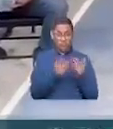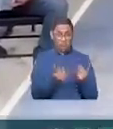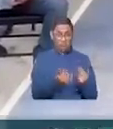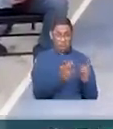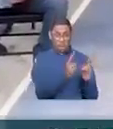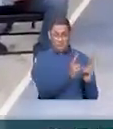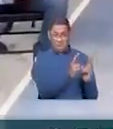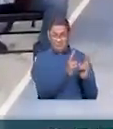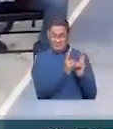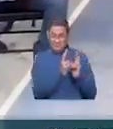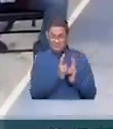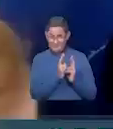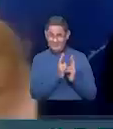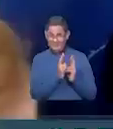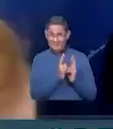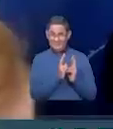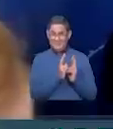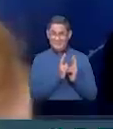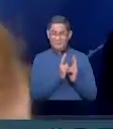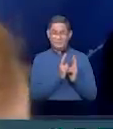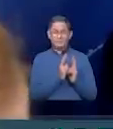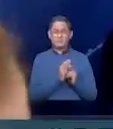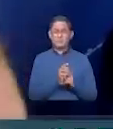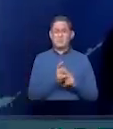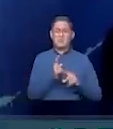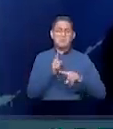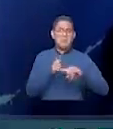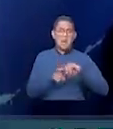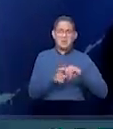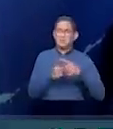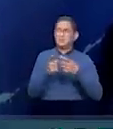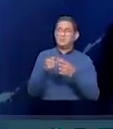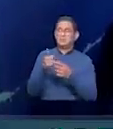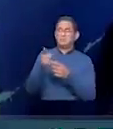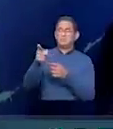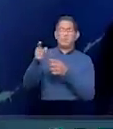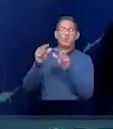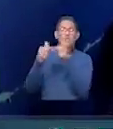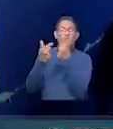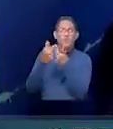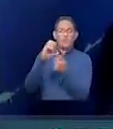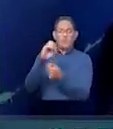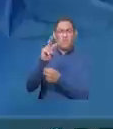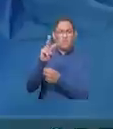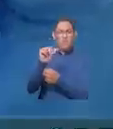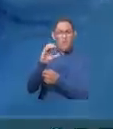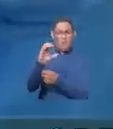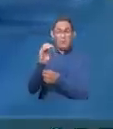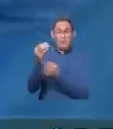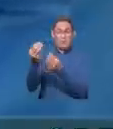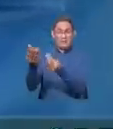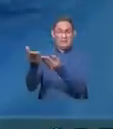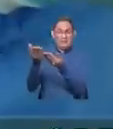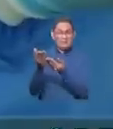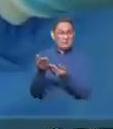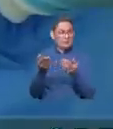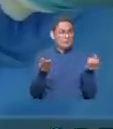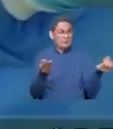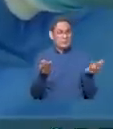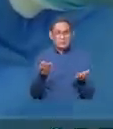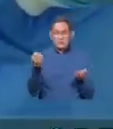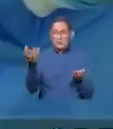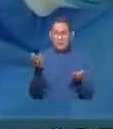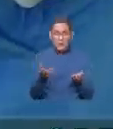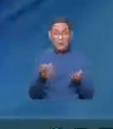y su gobierno más lo que llega por el mecanismo kóvacs vamos a poder tener nosotros en una